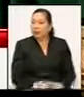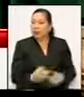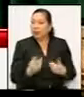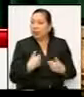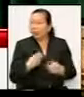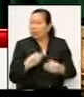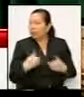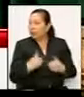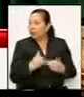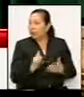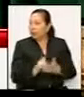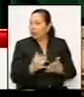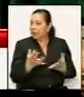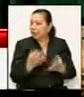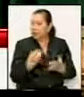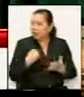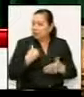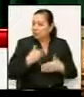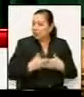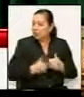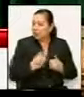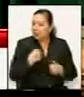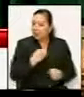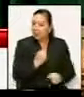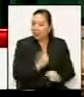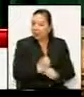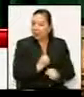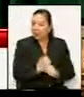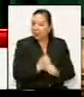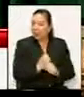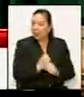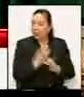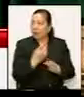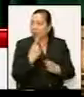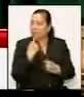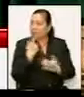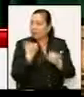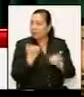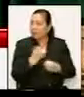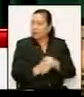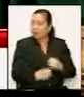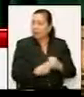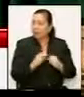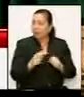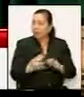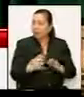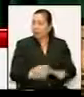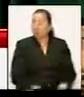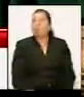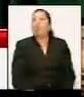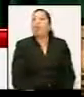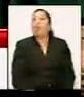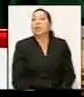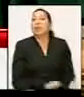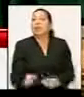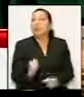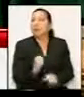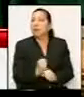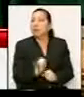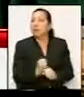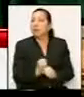de Ganadería queremos seguir trabajando, y queremos que para este año 2019 hagamos un